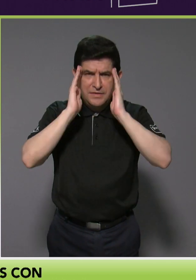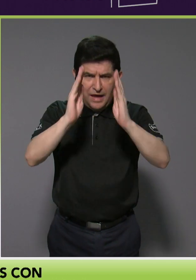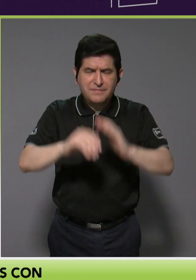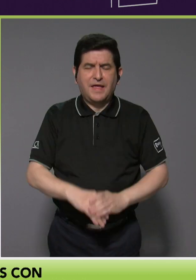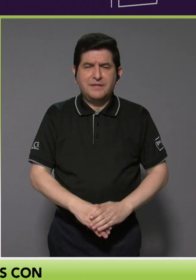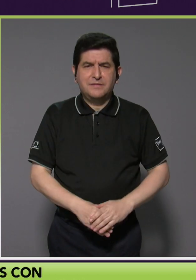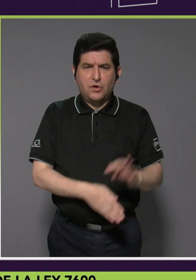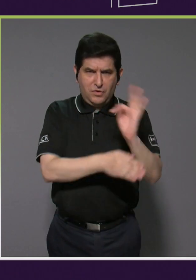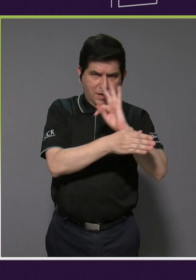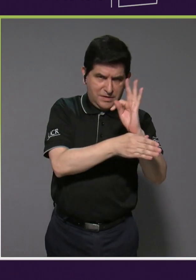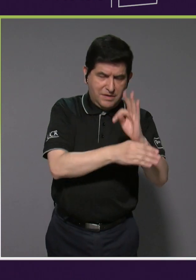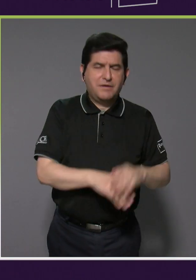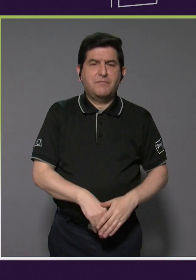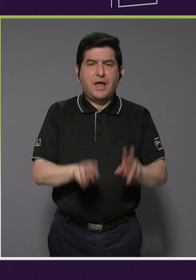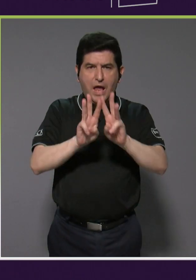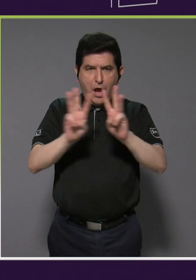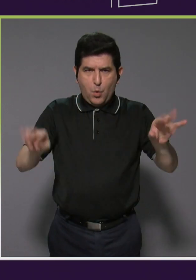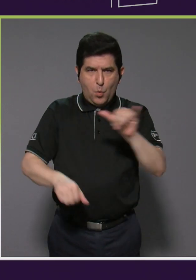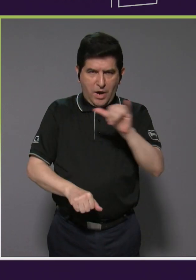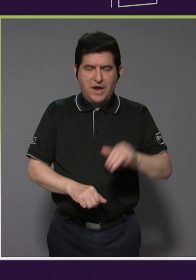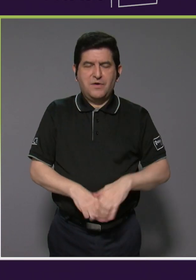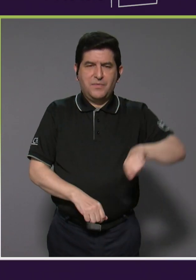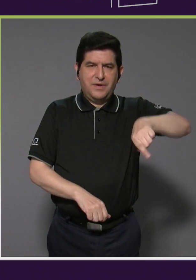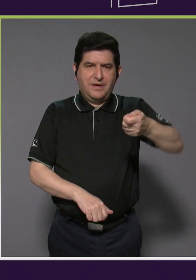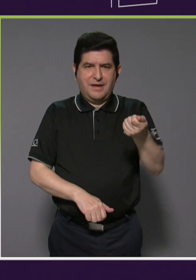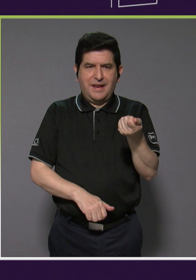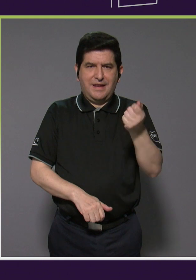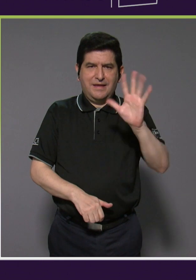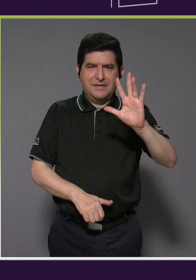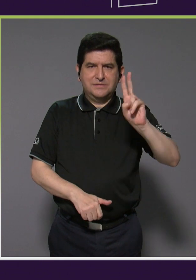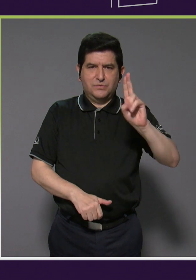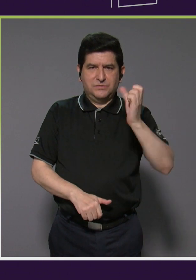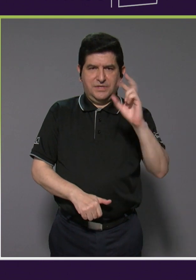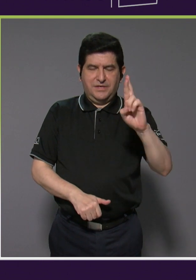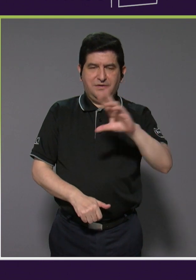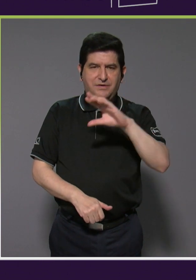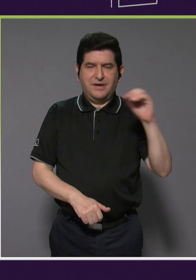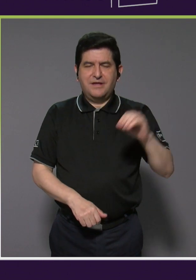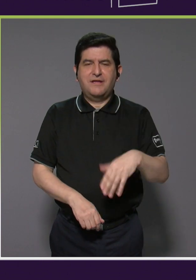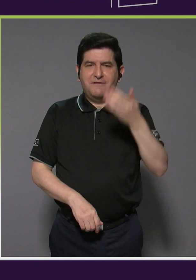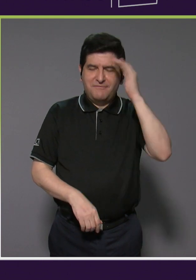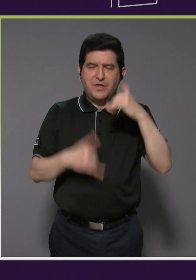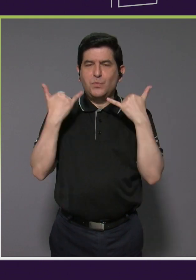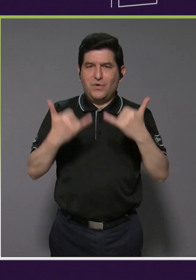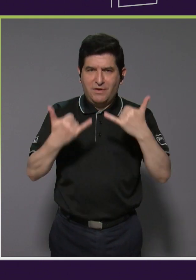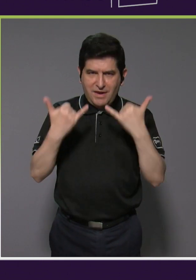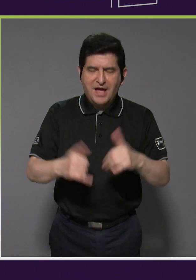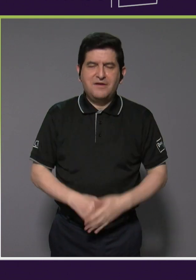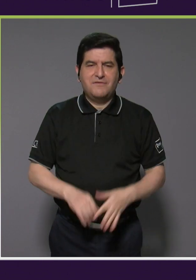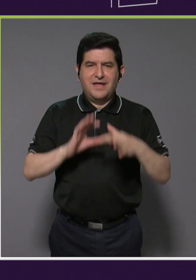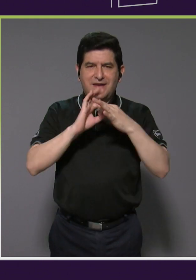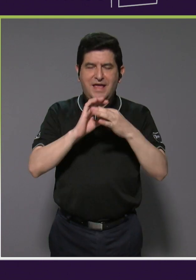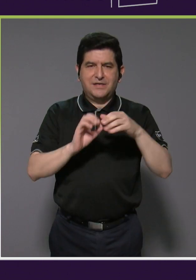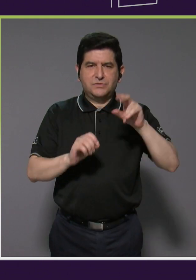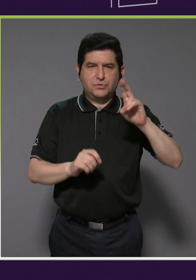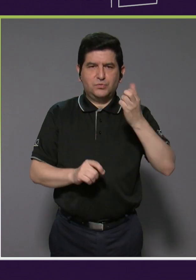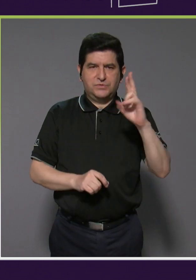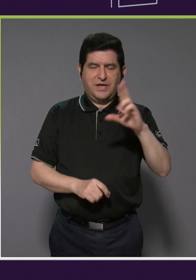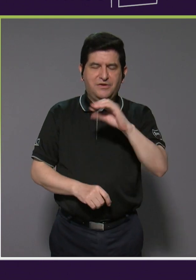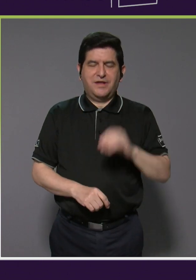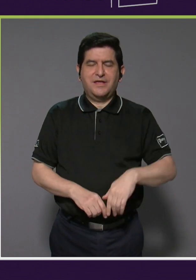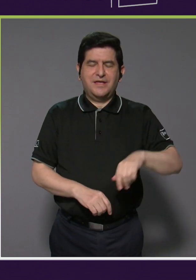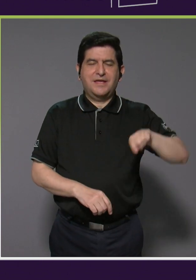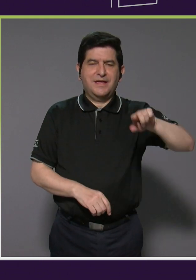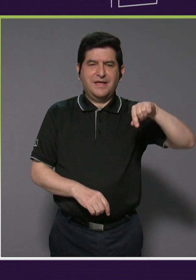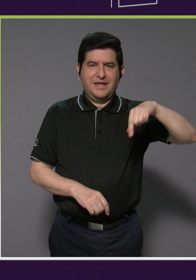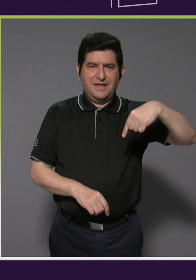solo en tele, en el sitio web también de 15UCR y en nuestro Facebook Live, tanto Nexos UCR como 15UCR